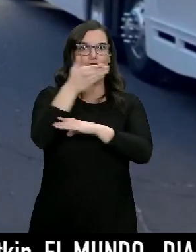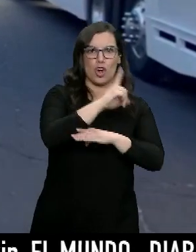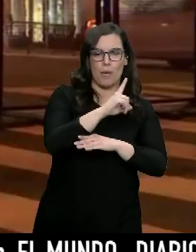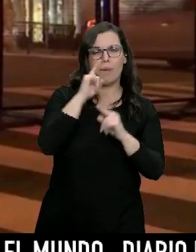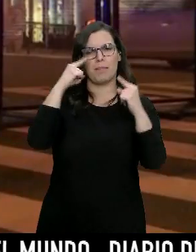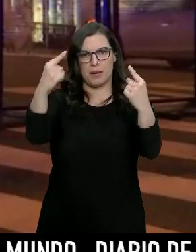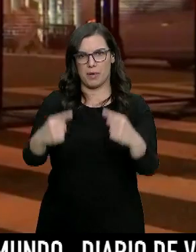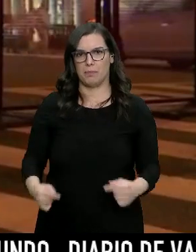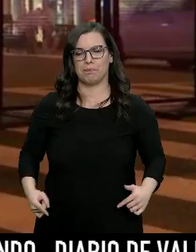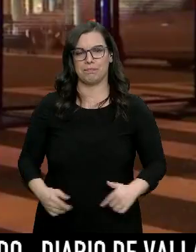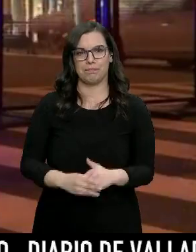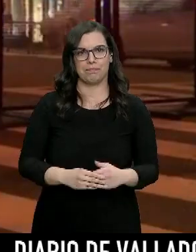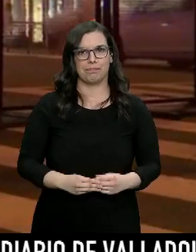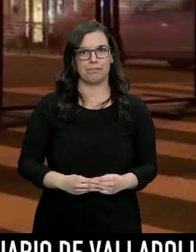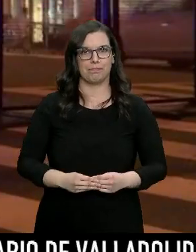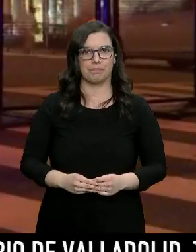de su sucesor.